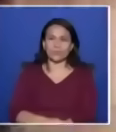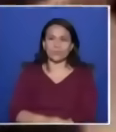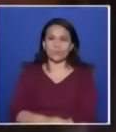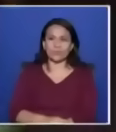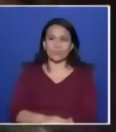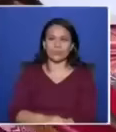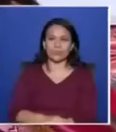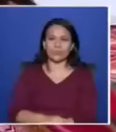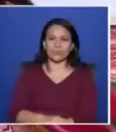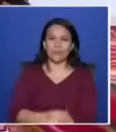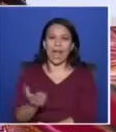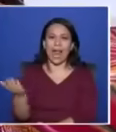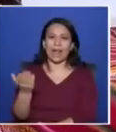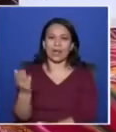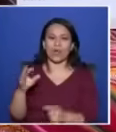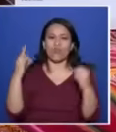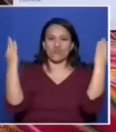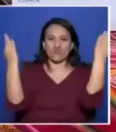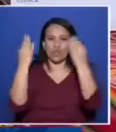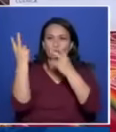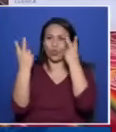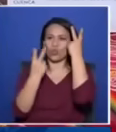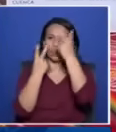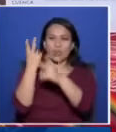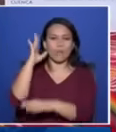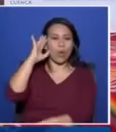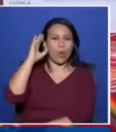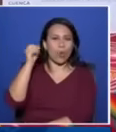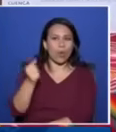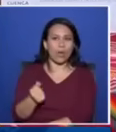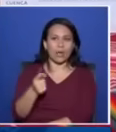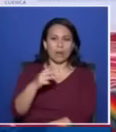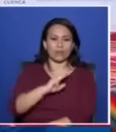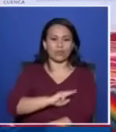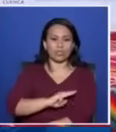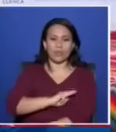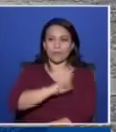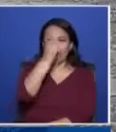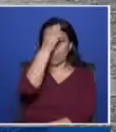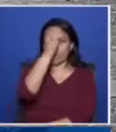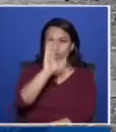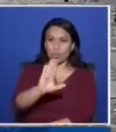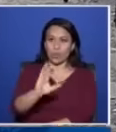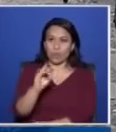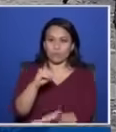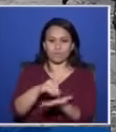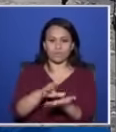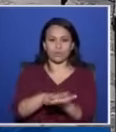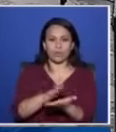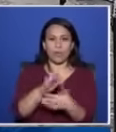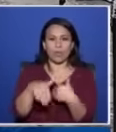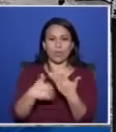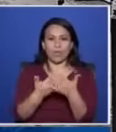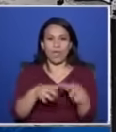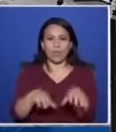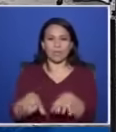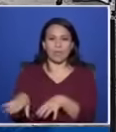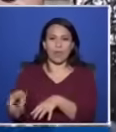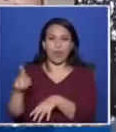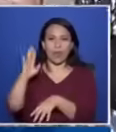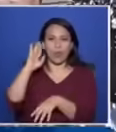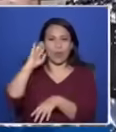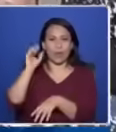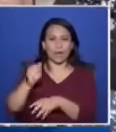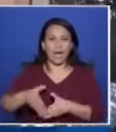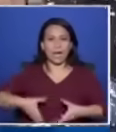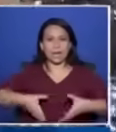La alcaldía, la Fundación Turismo para Cuenca y la Dirección Municipal de Cultura dieron a conocer la agenda de actividades denominada